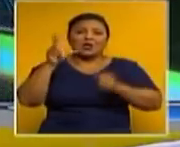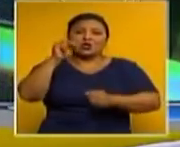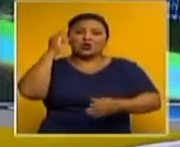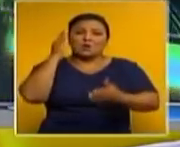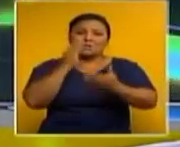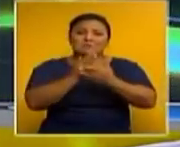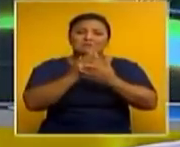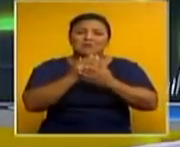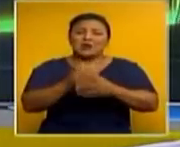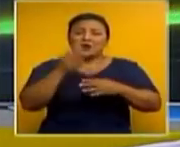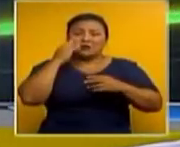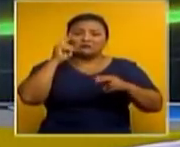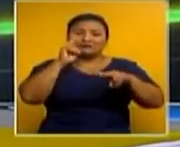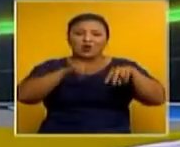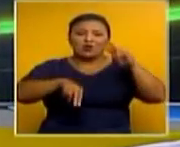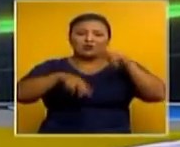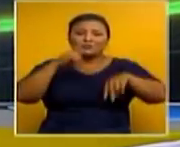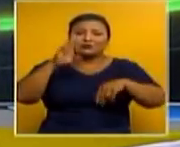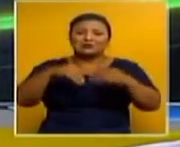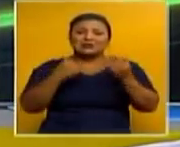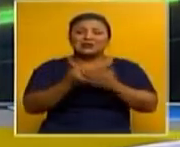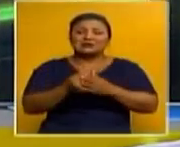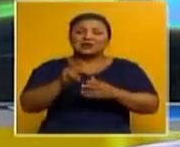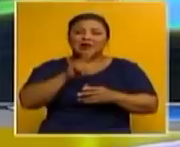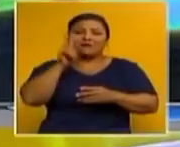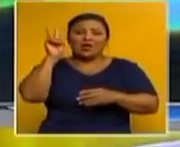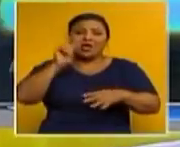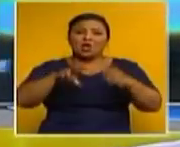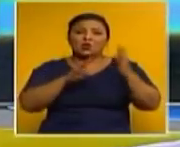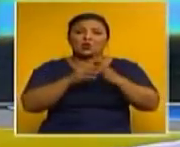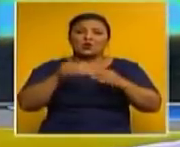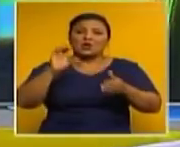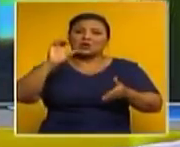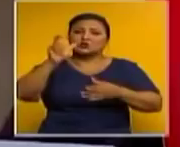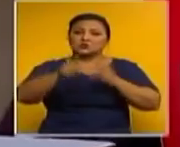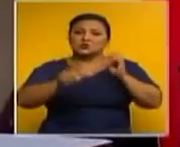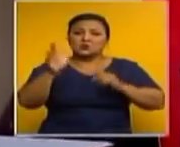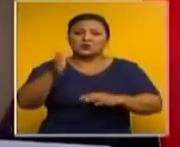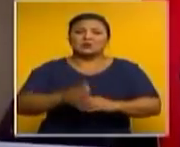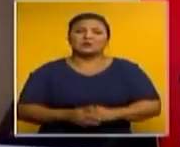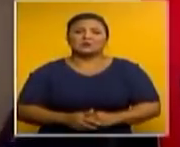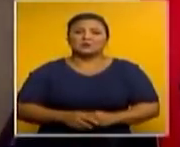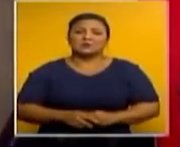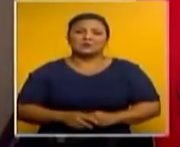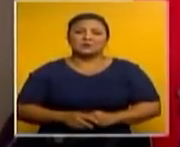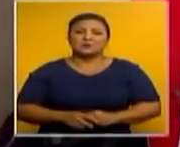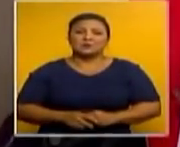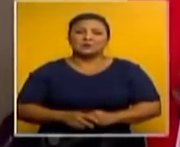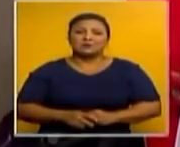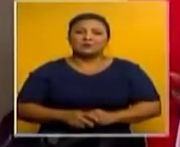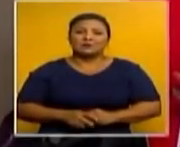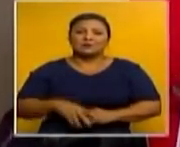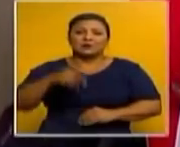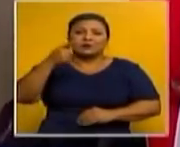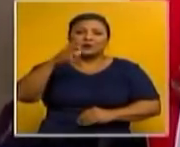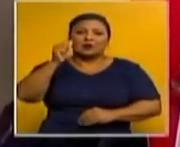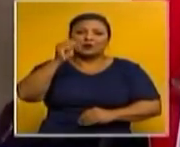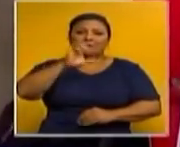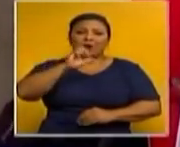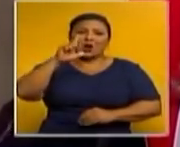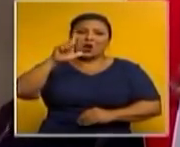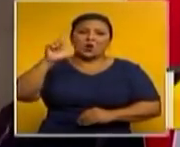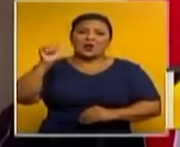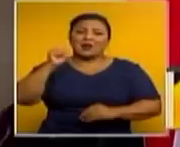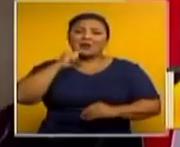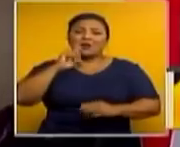pretende supervisar los procesos a través de una veeduría ciudadana. Paola es una mujer que, aunque